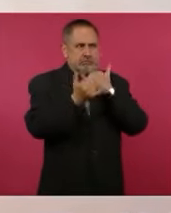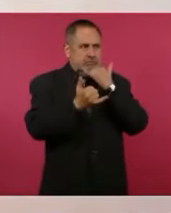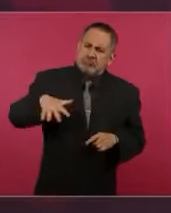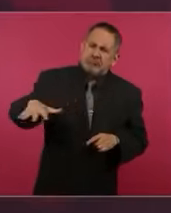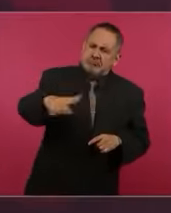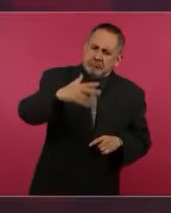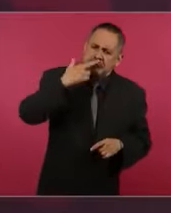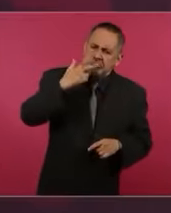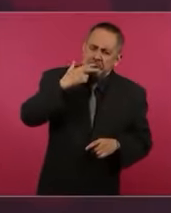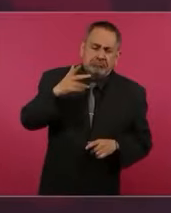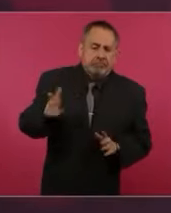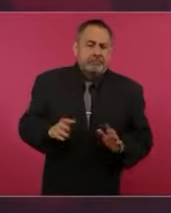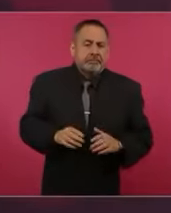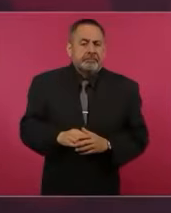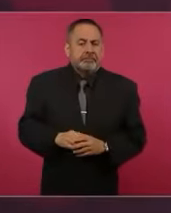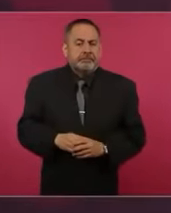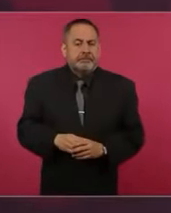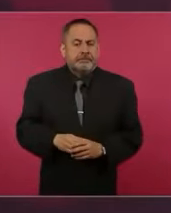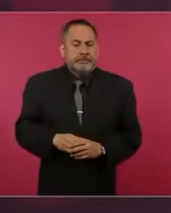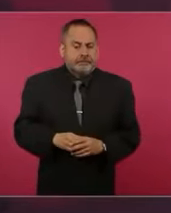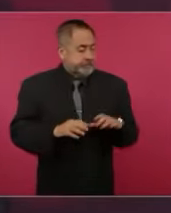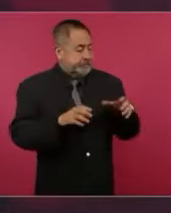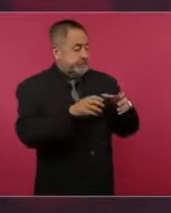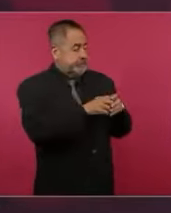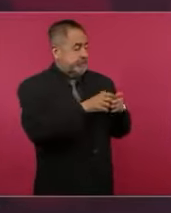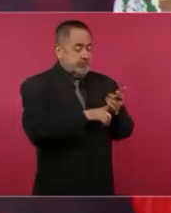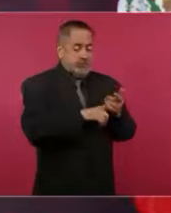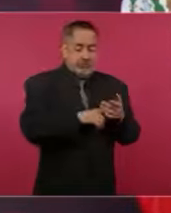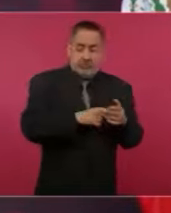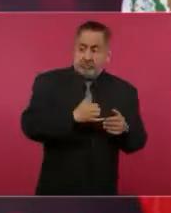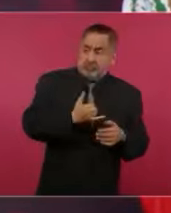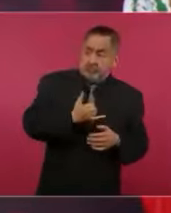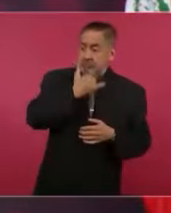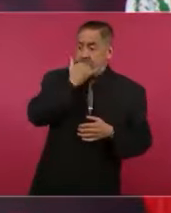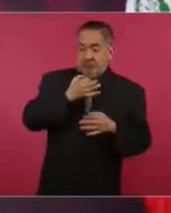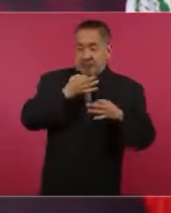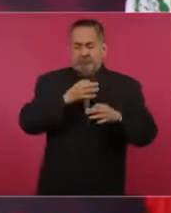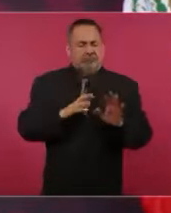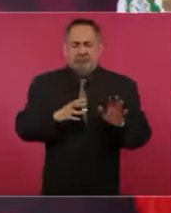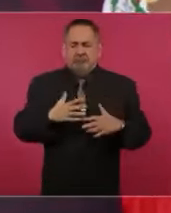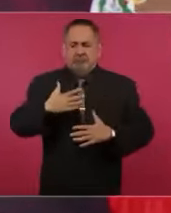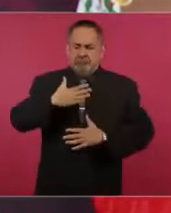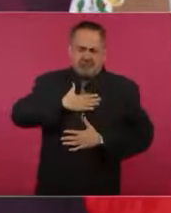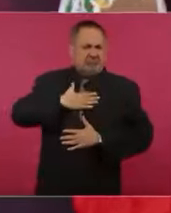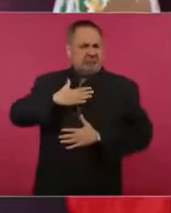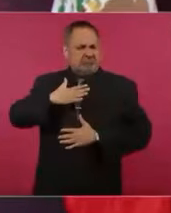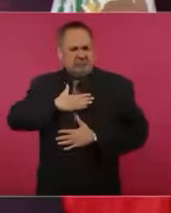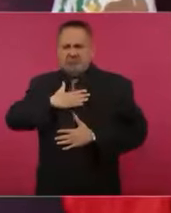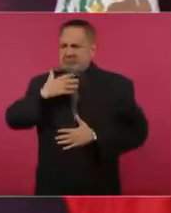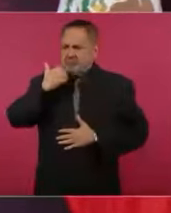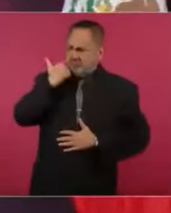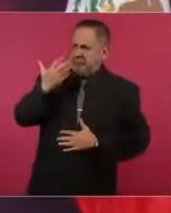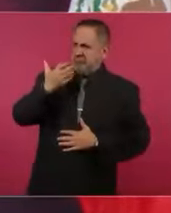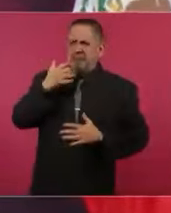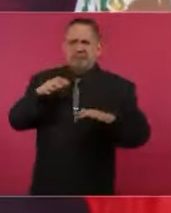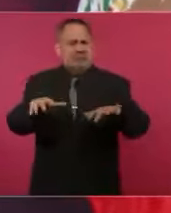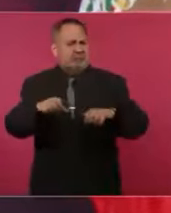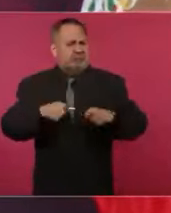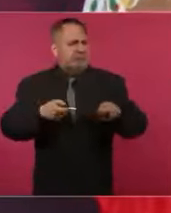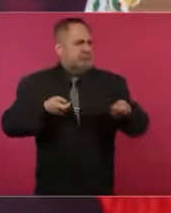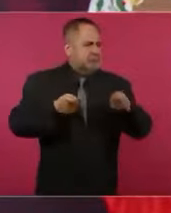esos pues no se equivocan, porque esos lo que quieren es tener un poder